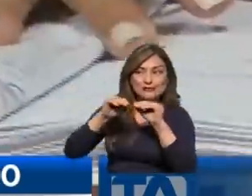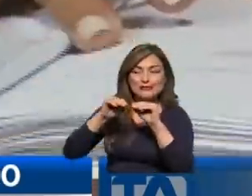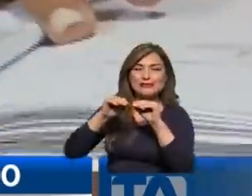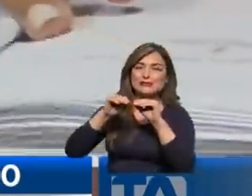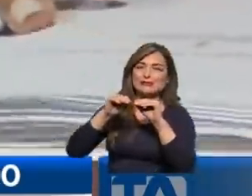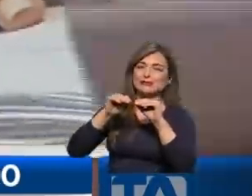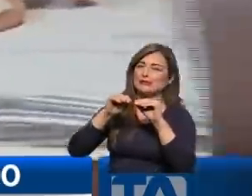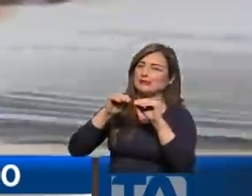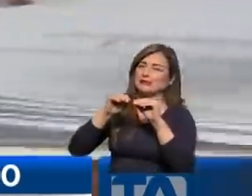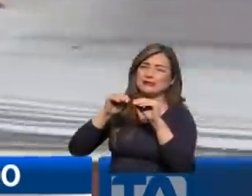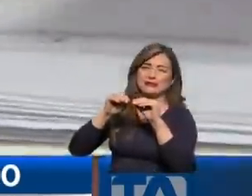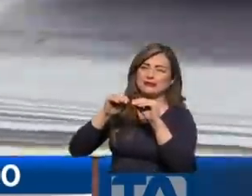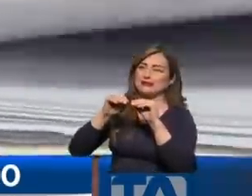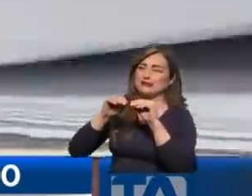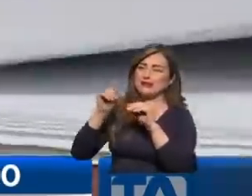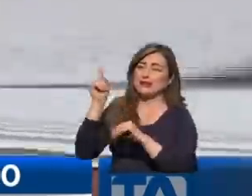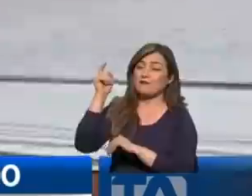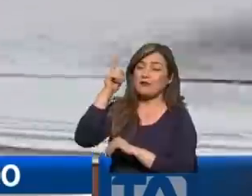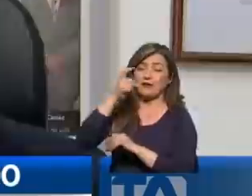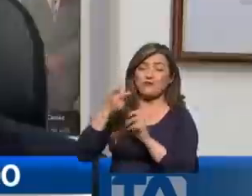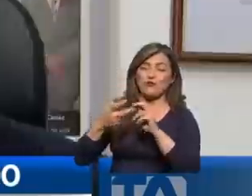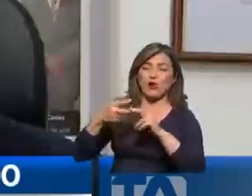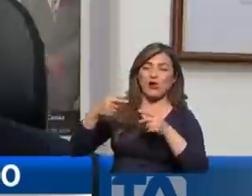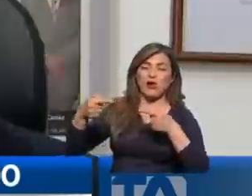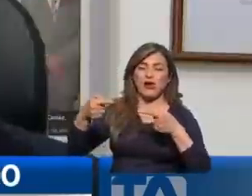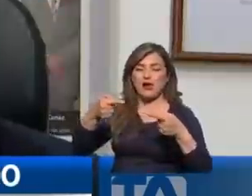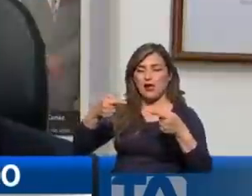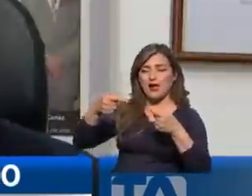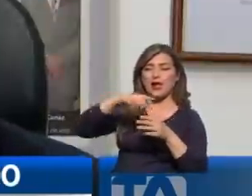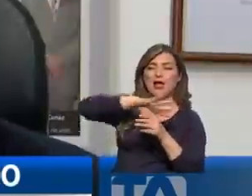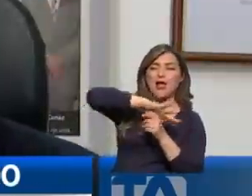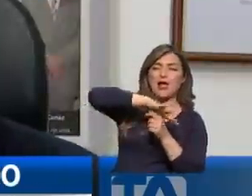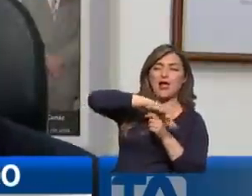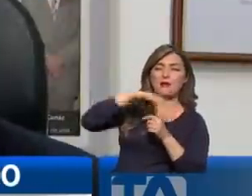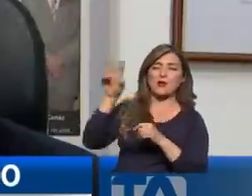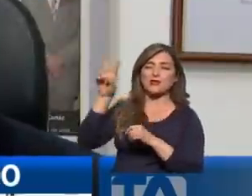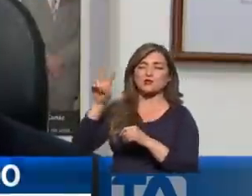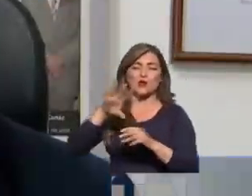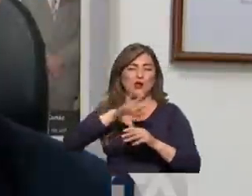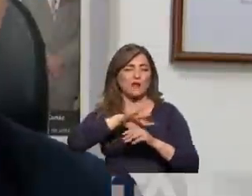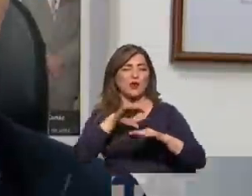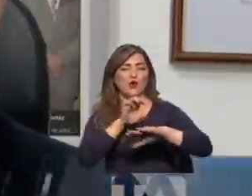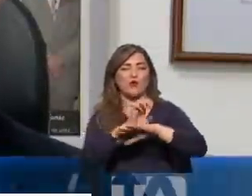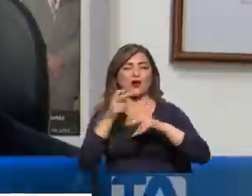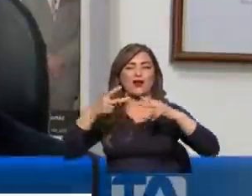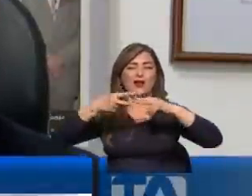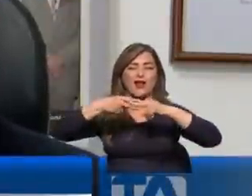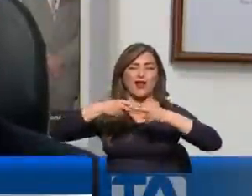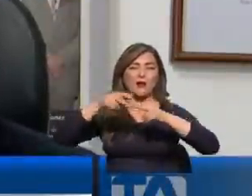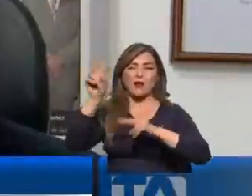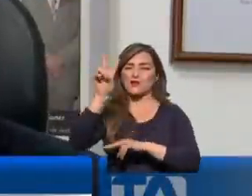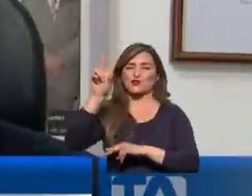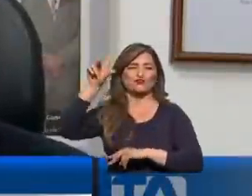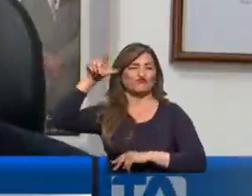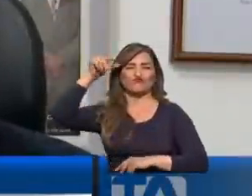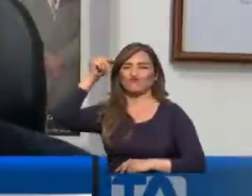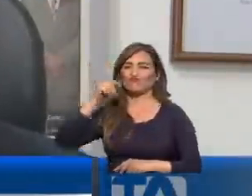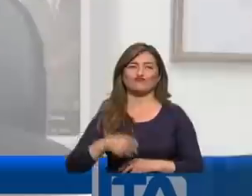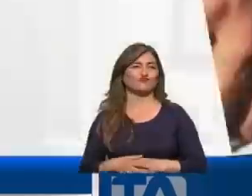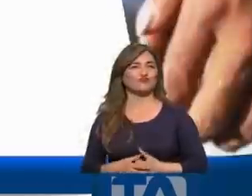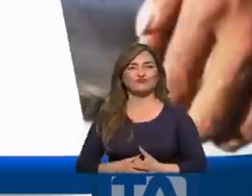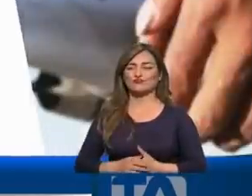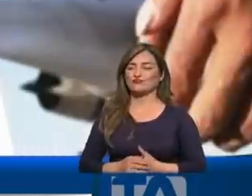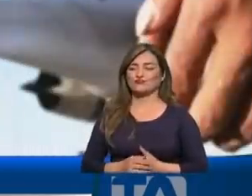se suma un complejo escenario diplomático. Porque nosotros no tenemos relación con el gobierno de